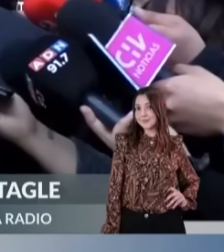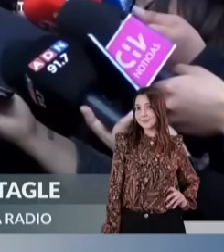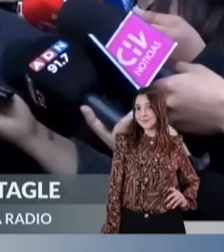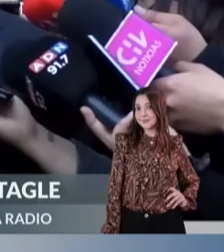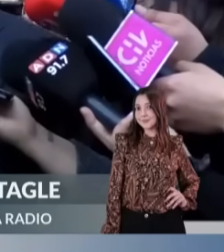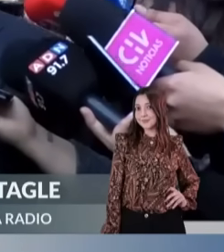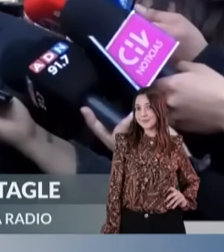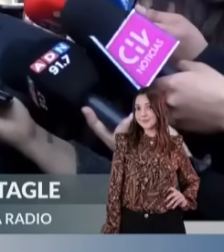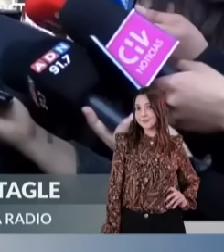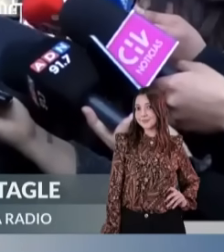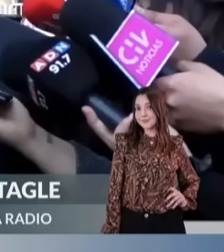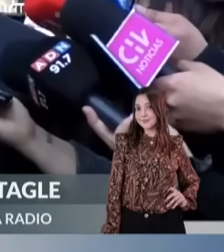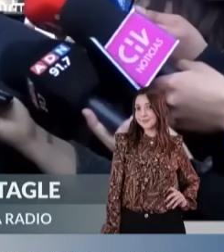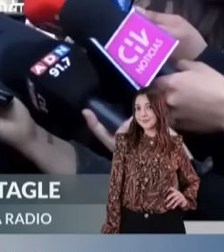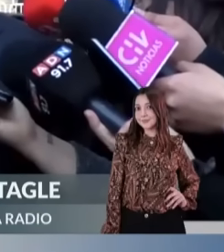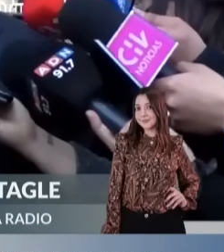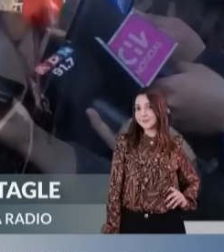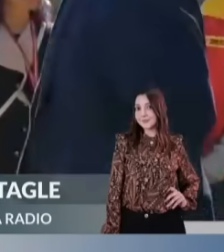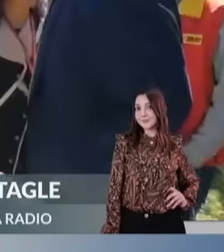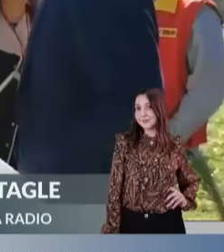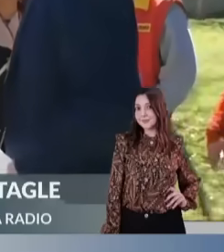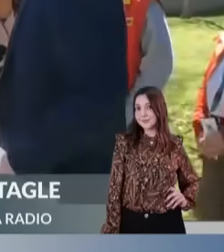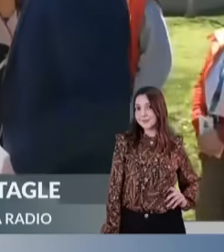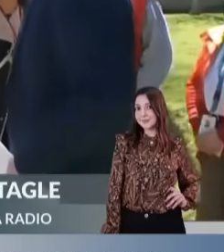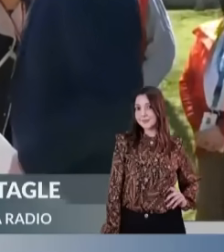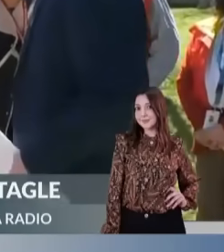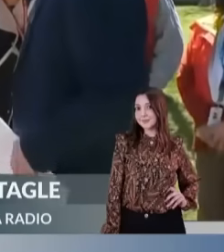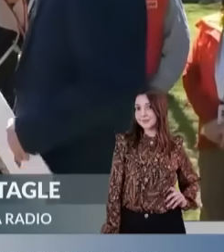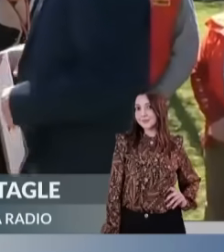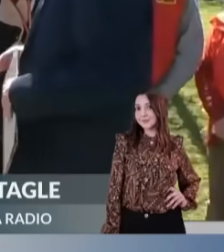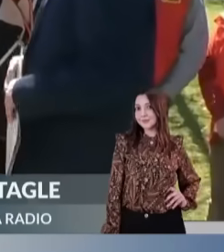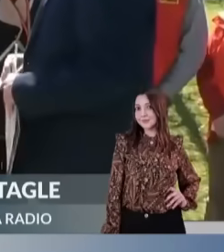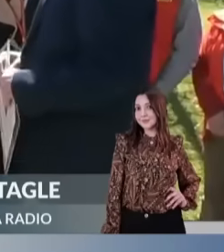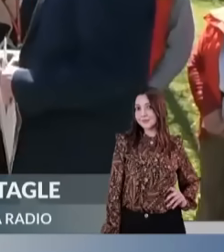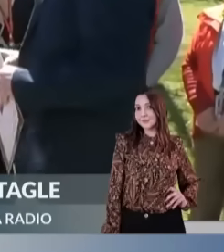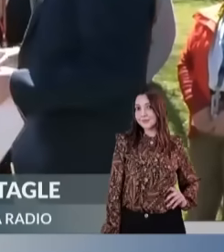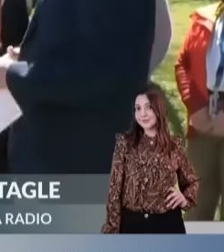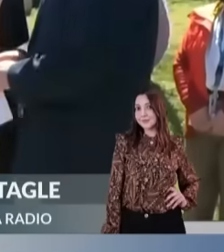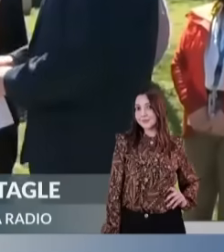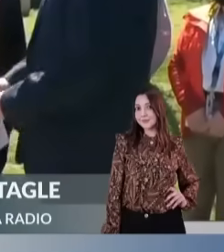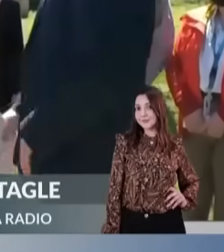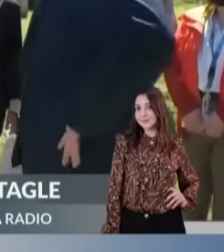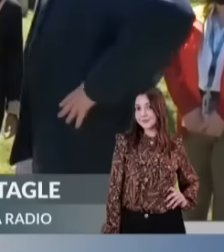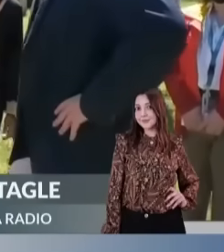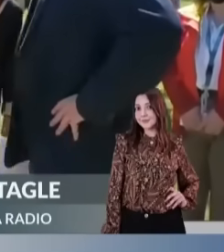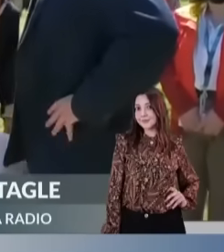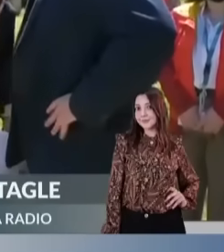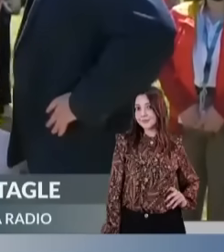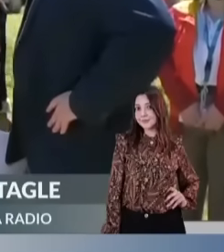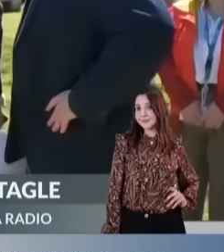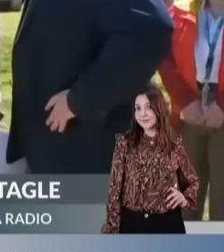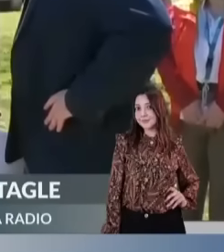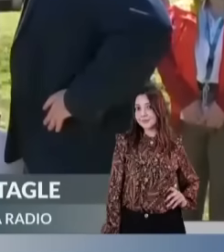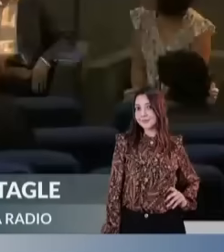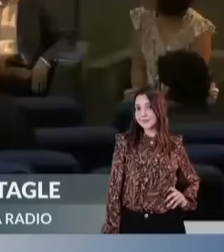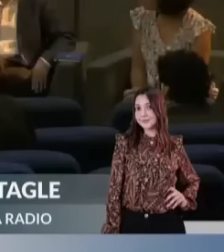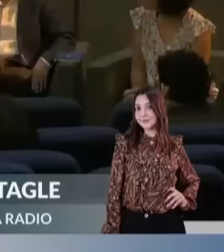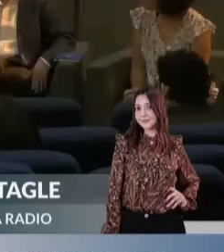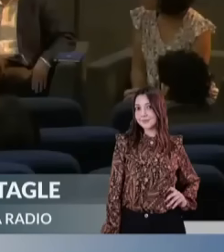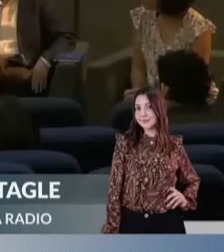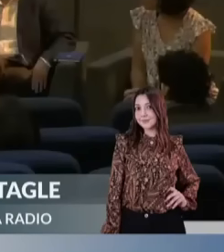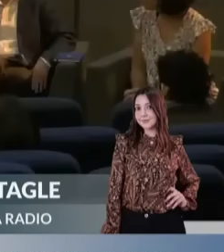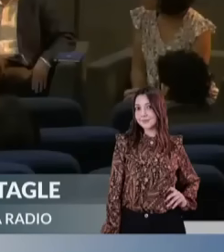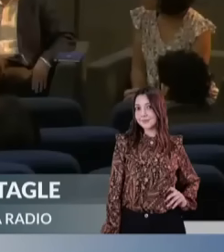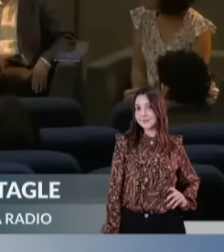nada. Entonces, también aquí hay un problema de responsabilidad política. Quienes hoy gobiernan exigieron